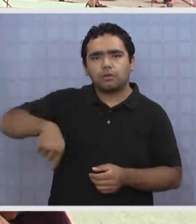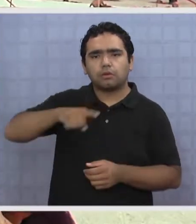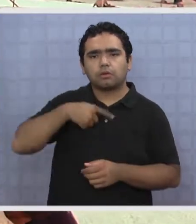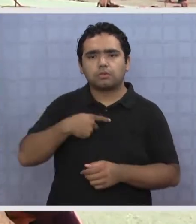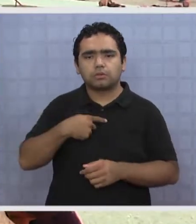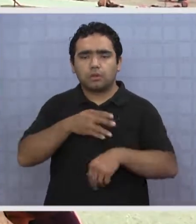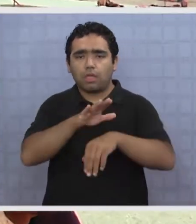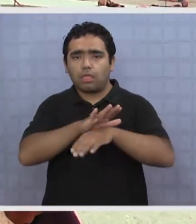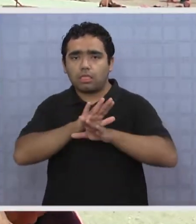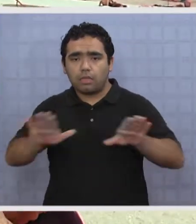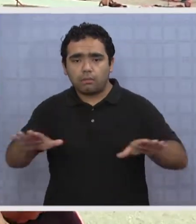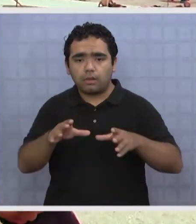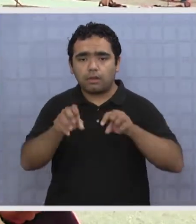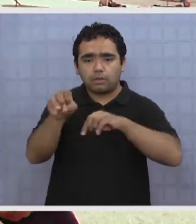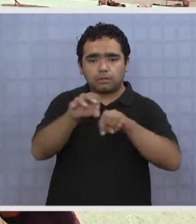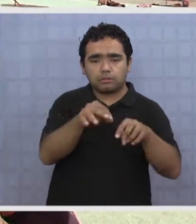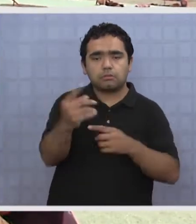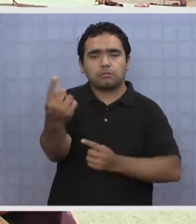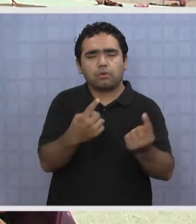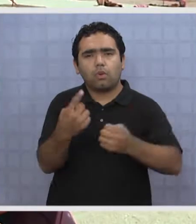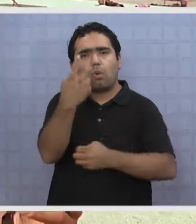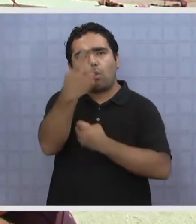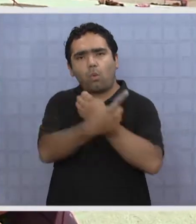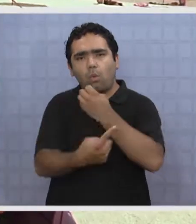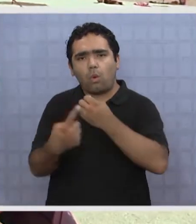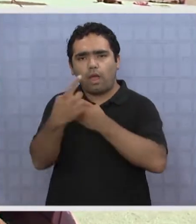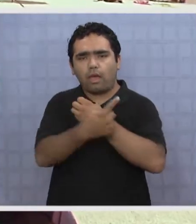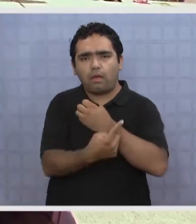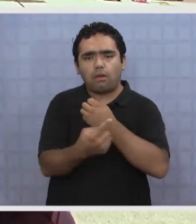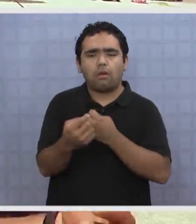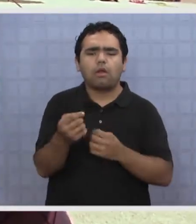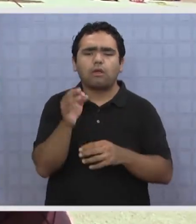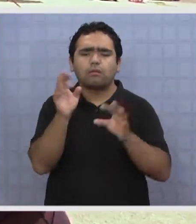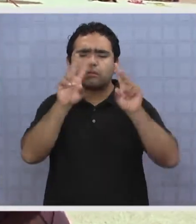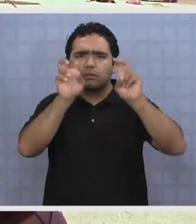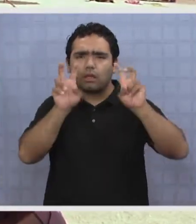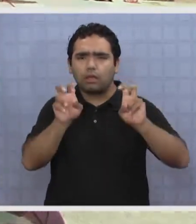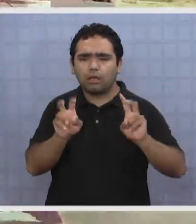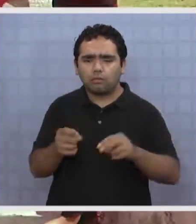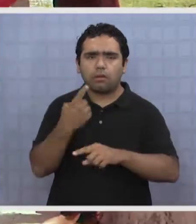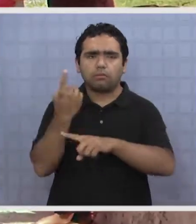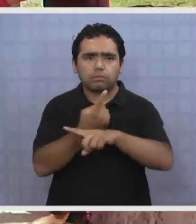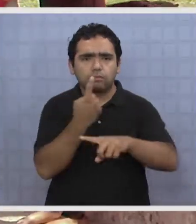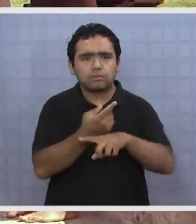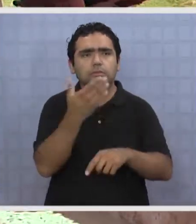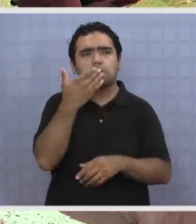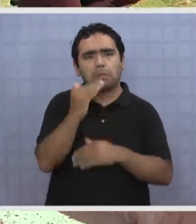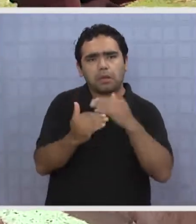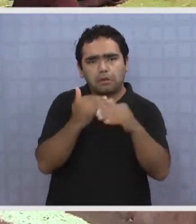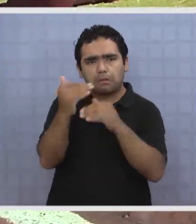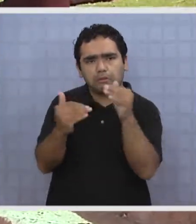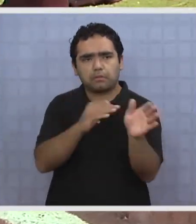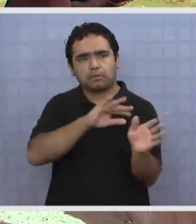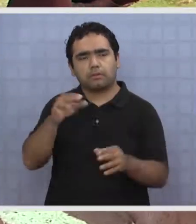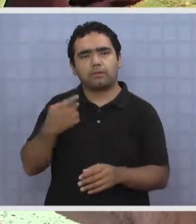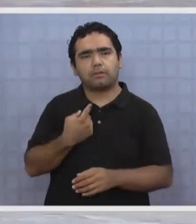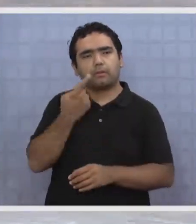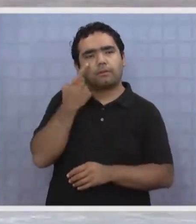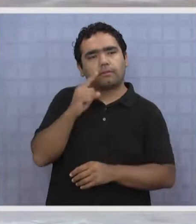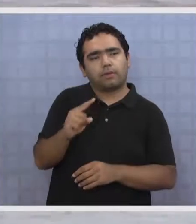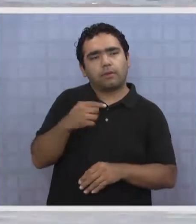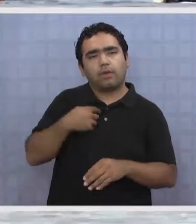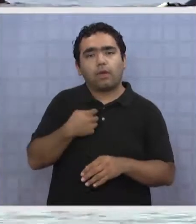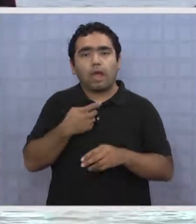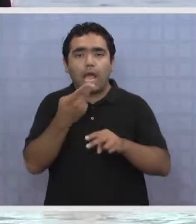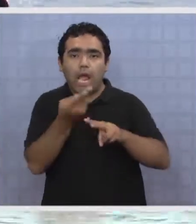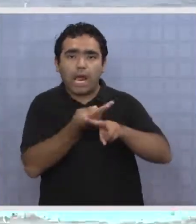terminando las clases, nos juntamos una hora después y vemos todos los temas y conversamos y tratamos siempre de mejorar. Sin